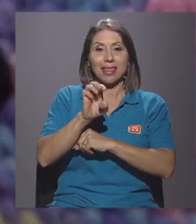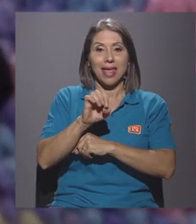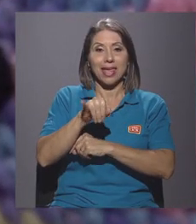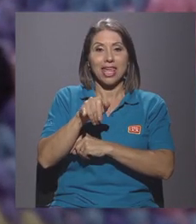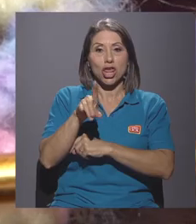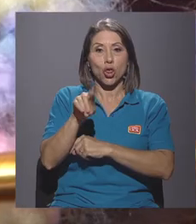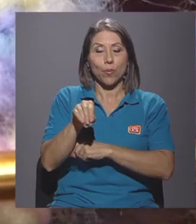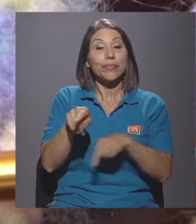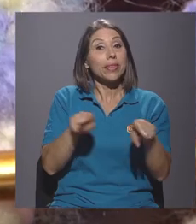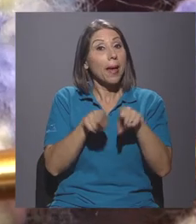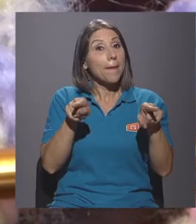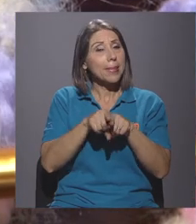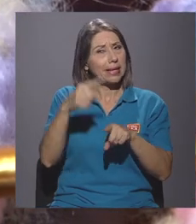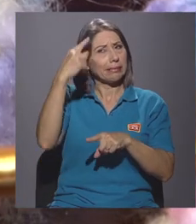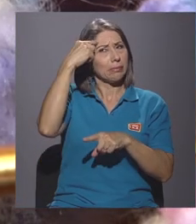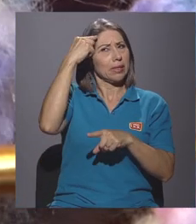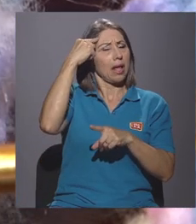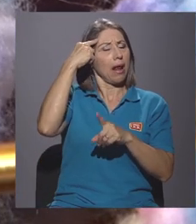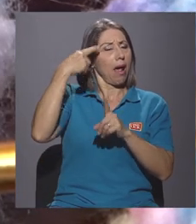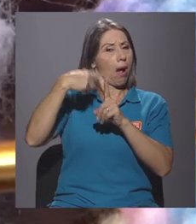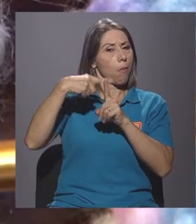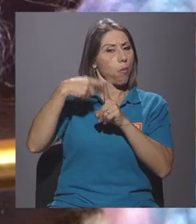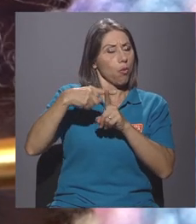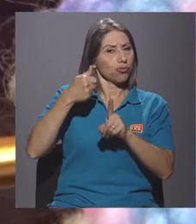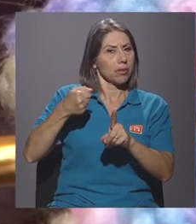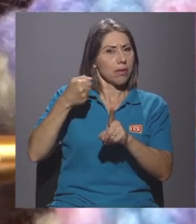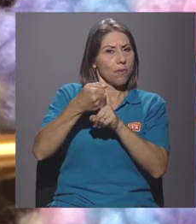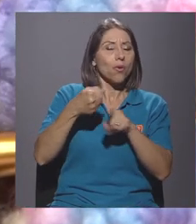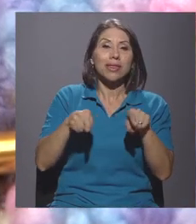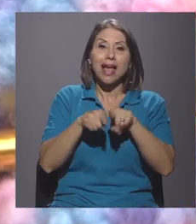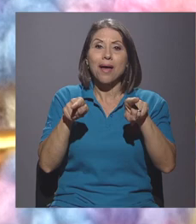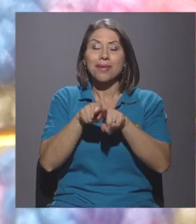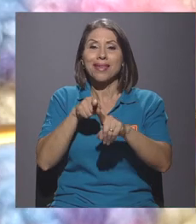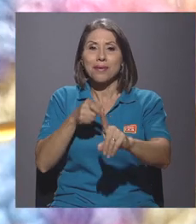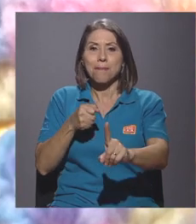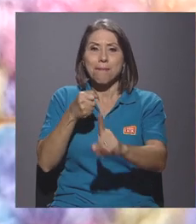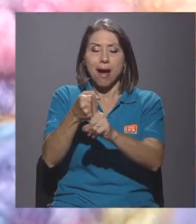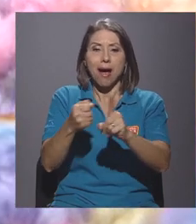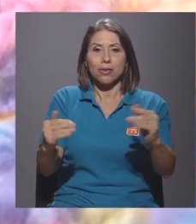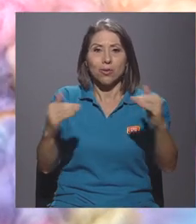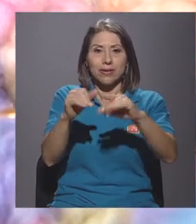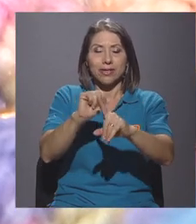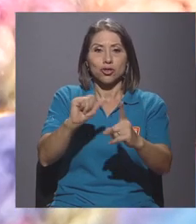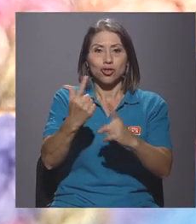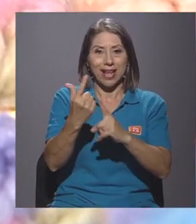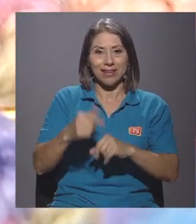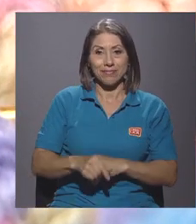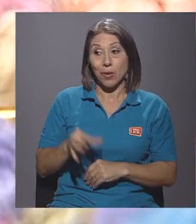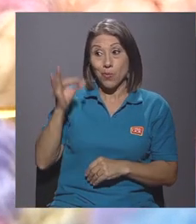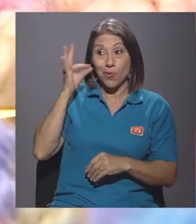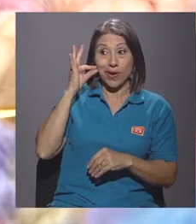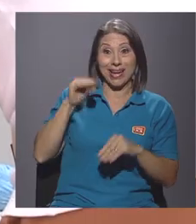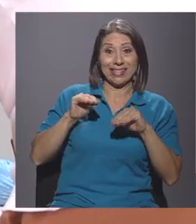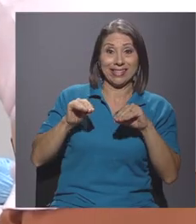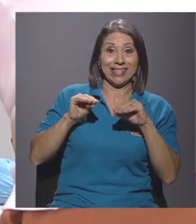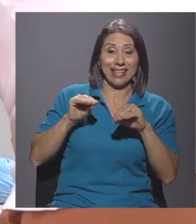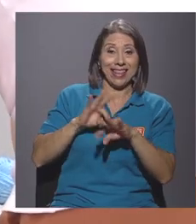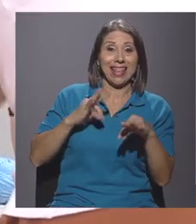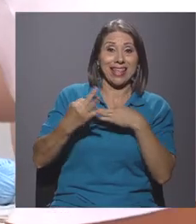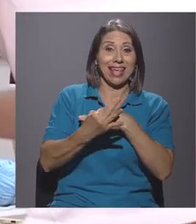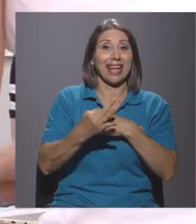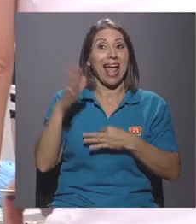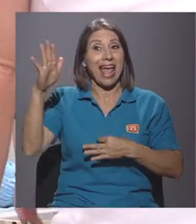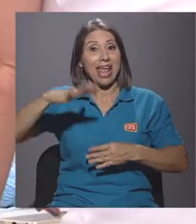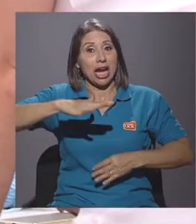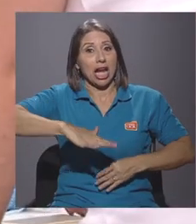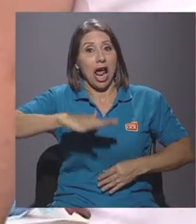impacto positivo a nivel mental de las poblaciones, se genera un impacto a nivel social. De acuerdo con las instructoras del taller, un estudio de Gran Bretaña